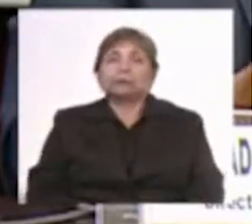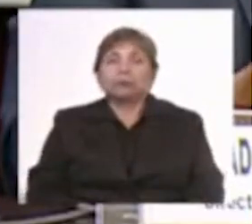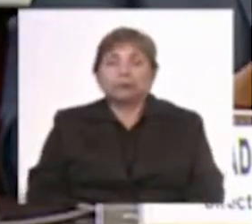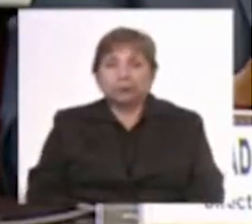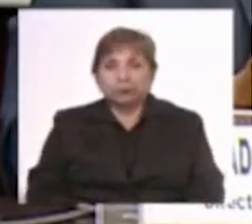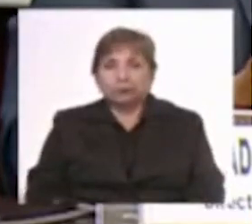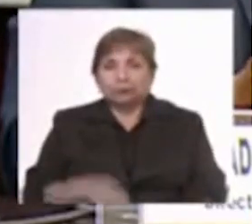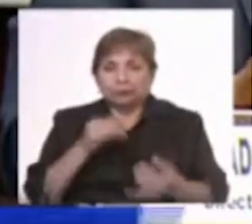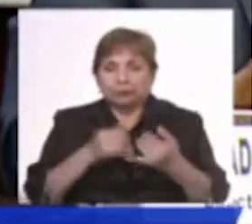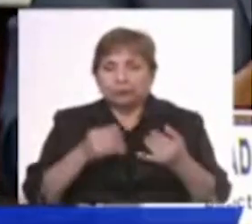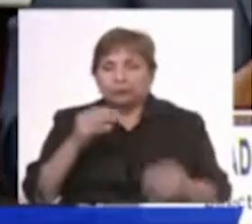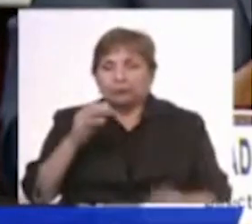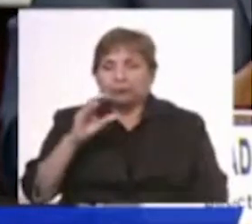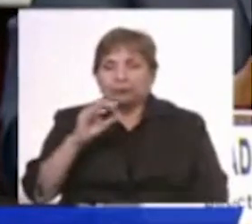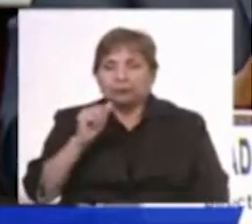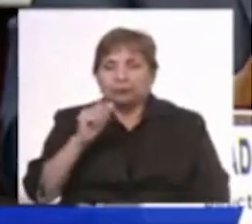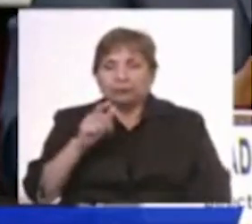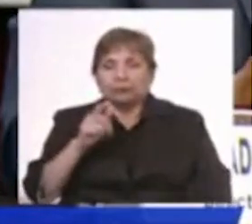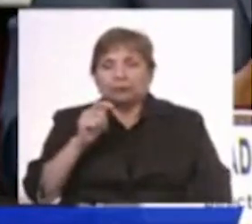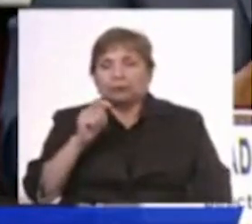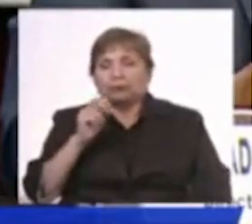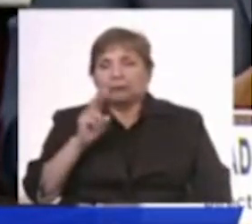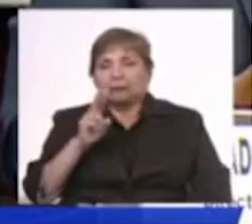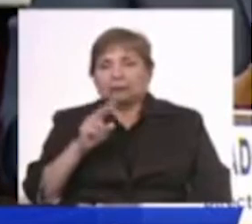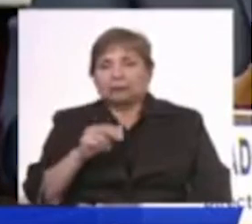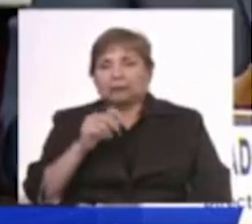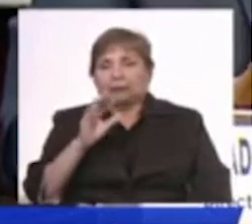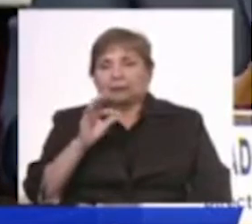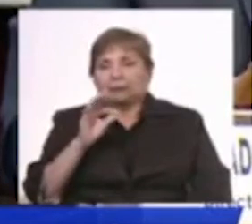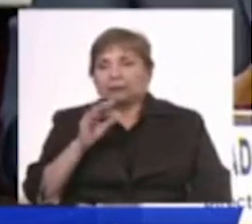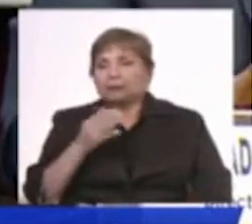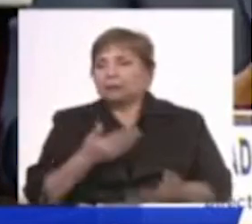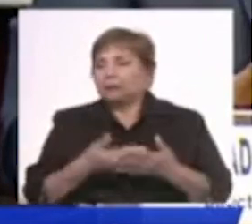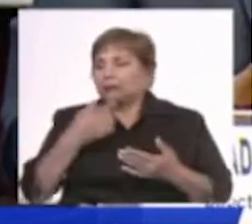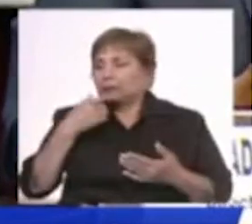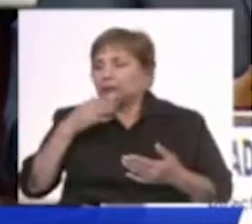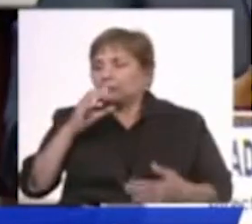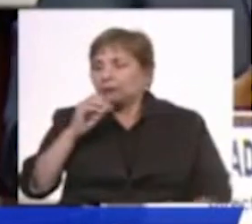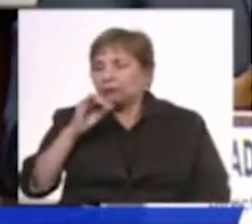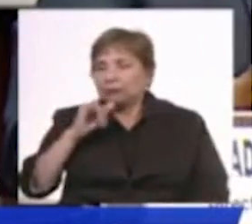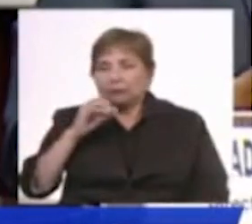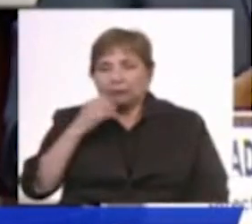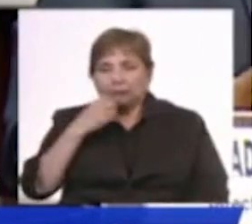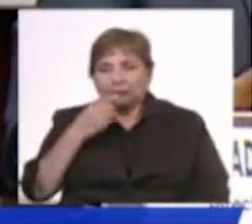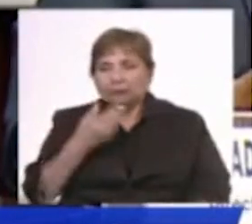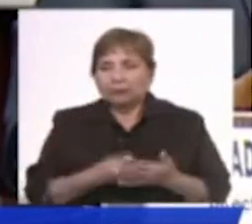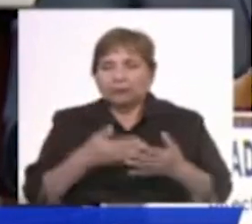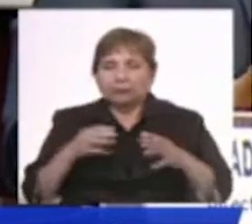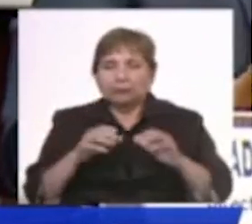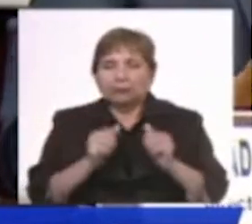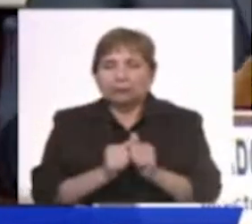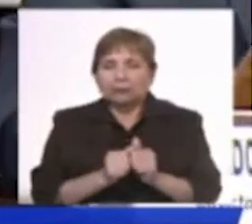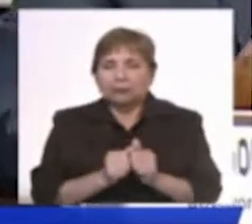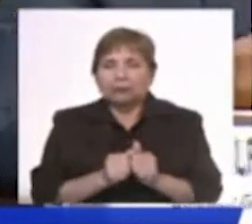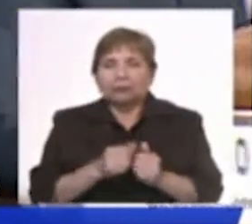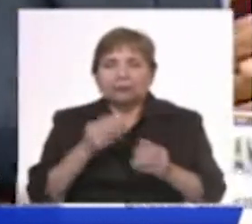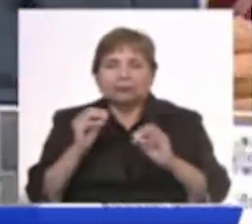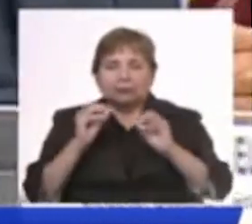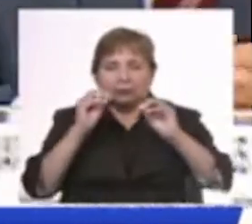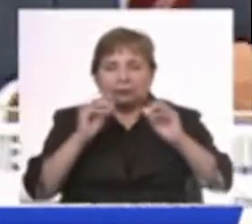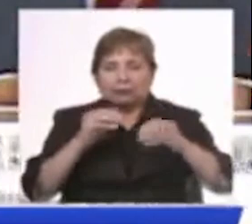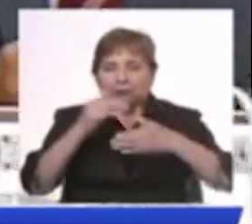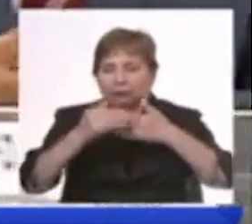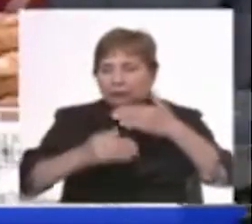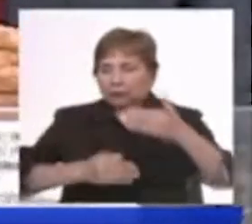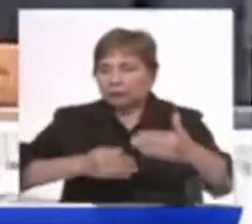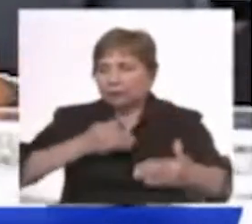La última pregunta, Carlos Viguria, de ATV. Sí, buenas tardes. Es para el señor Hoyos, respecto a esa respuesta en torno a la instalación de